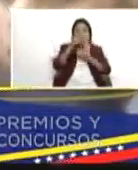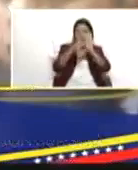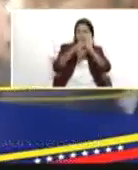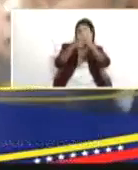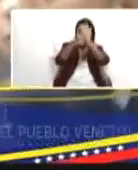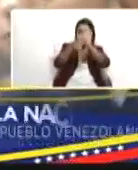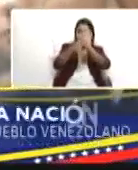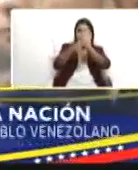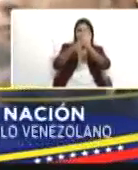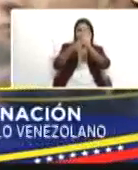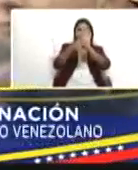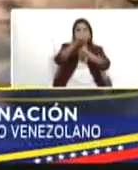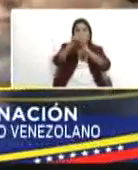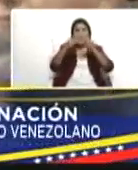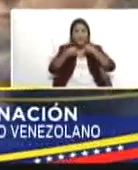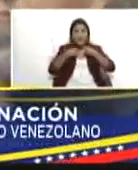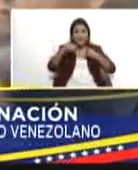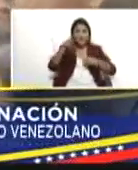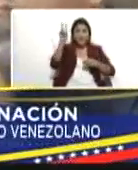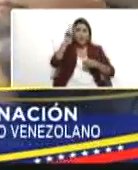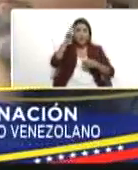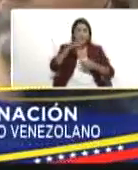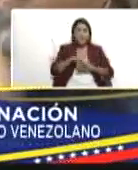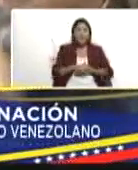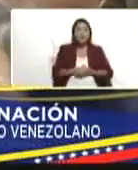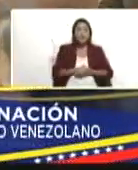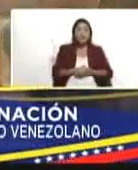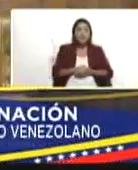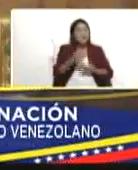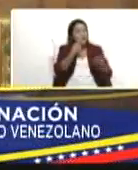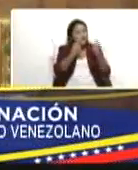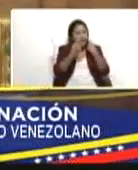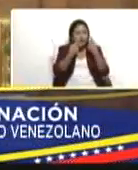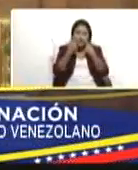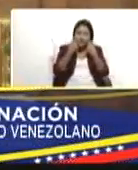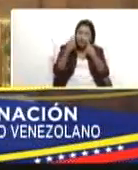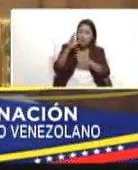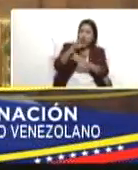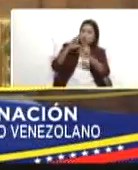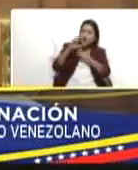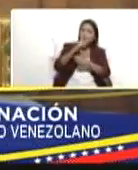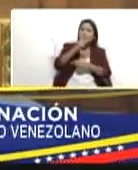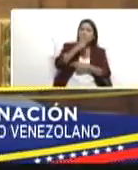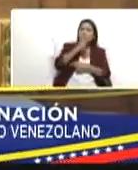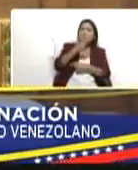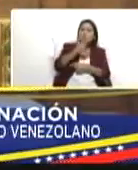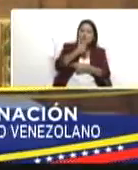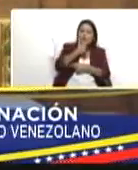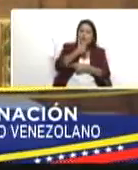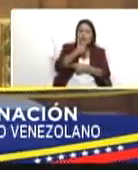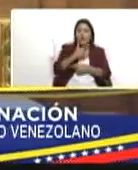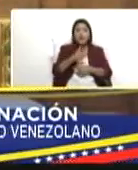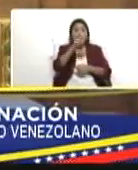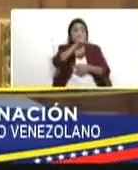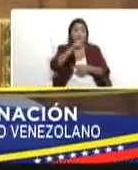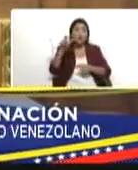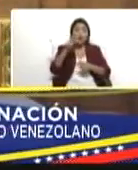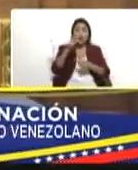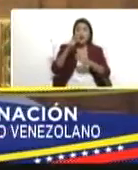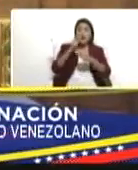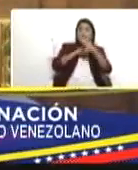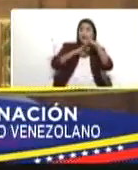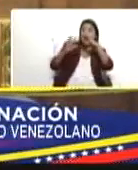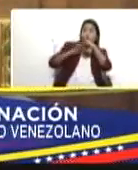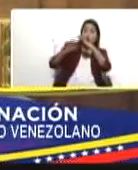en el país y estoy viendo manifestaciones muy bonitas de aquellos venezolanos y venezolanas que tuvieron que emigrar por la